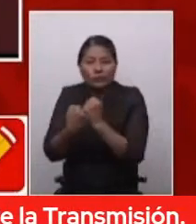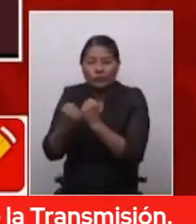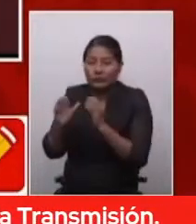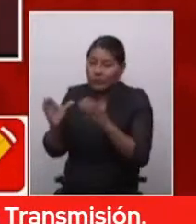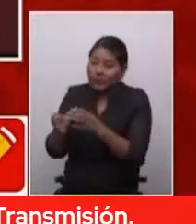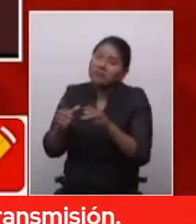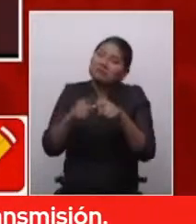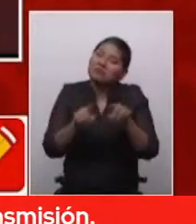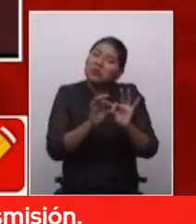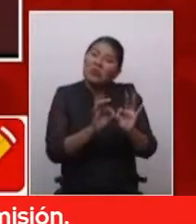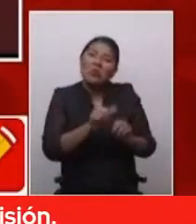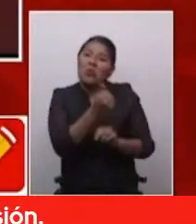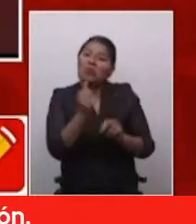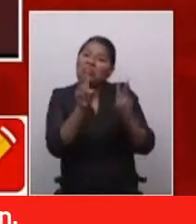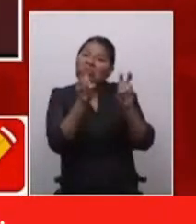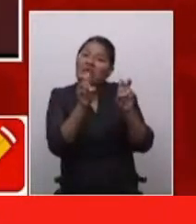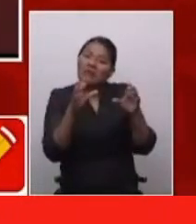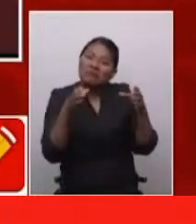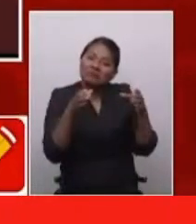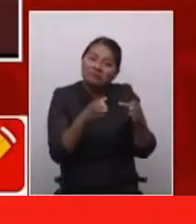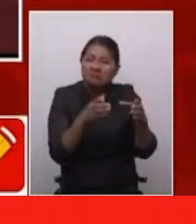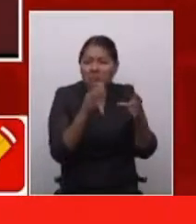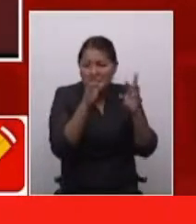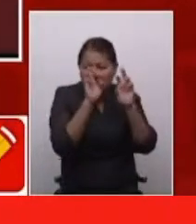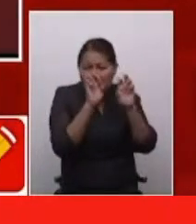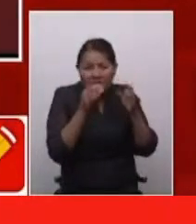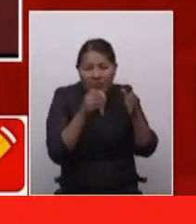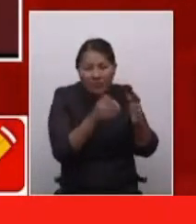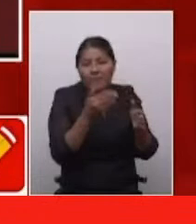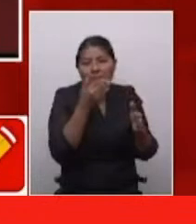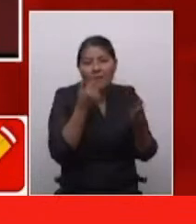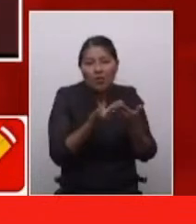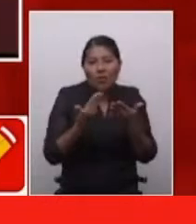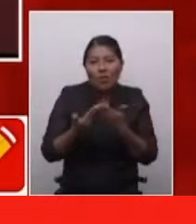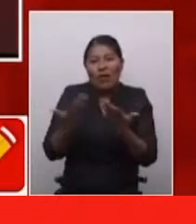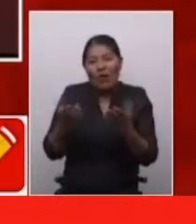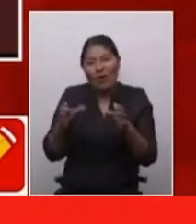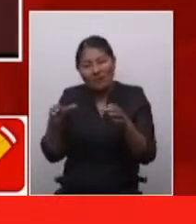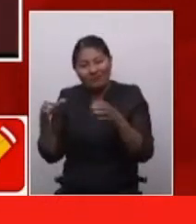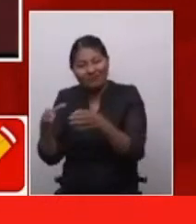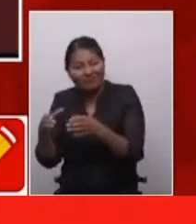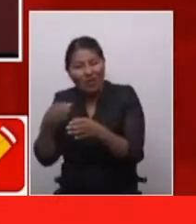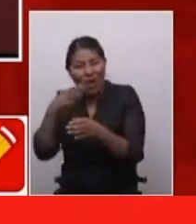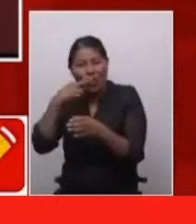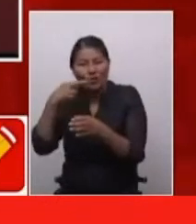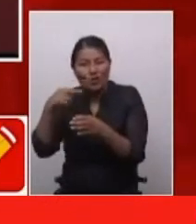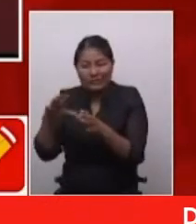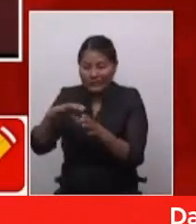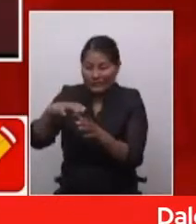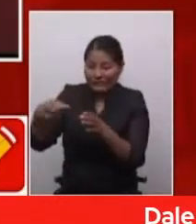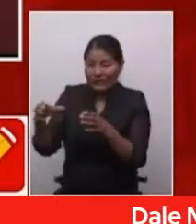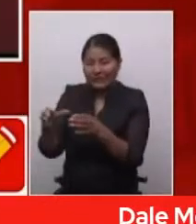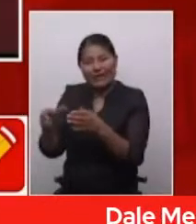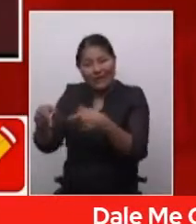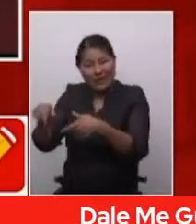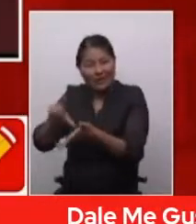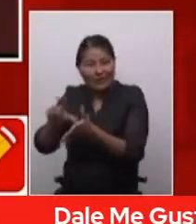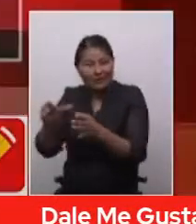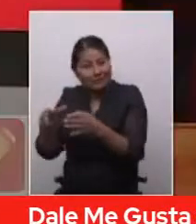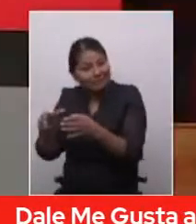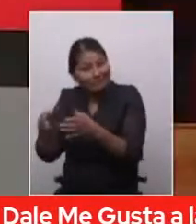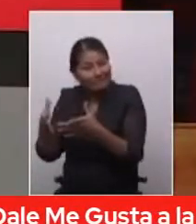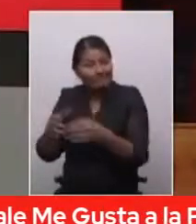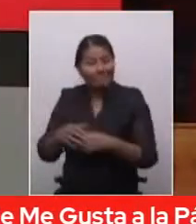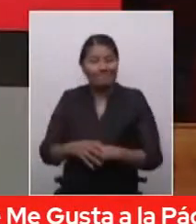más importantes en este momento que determinar una zona rosa en alguna parte de la ciudad capital, ¿no? Muy